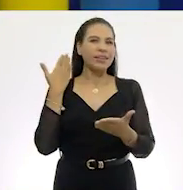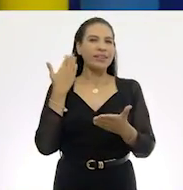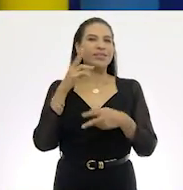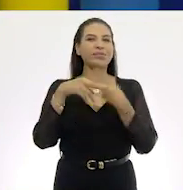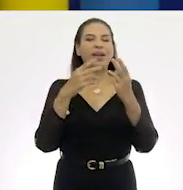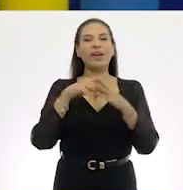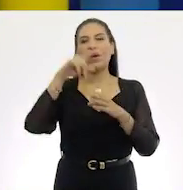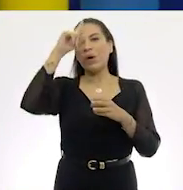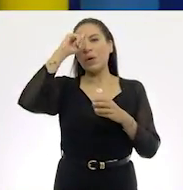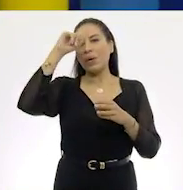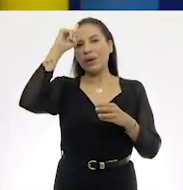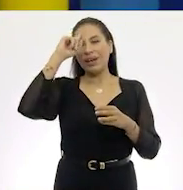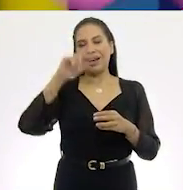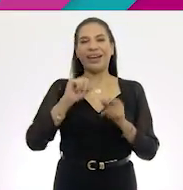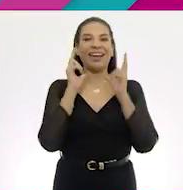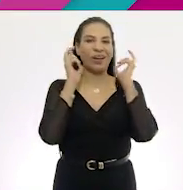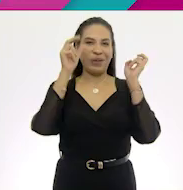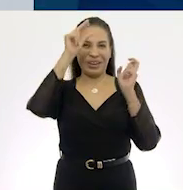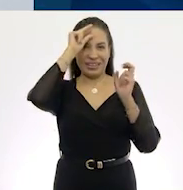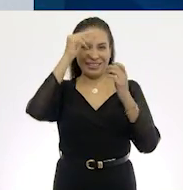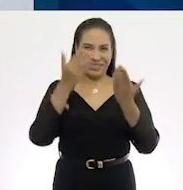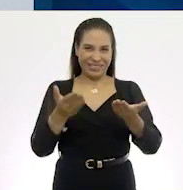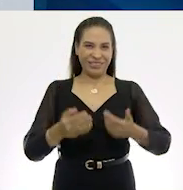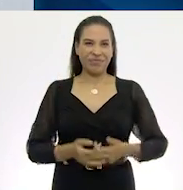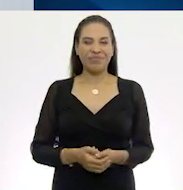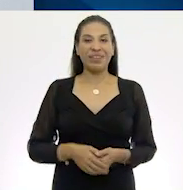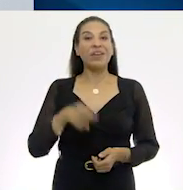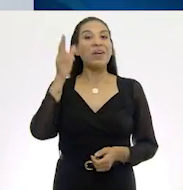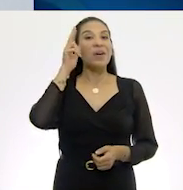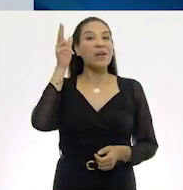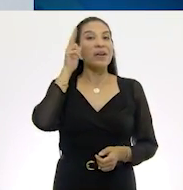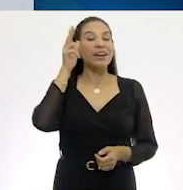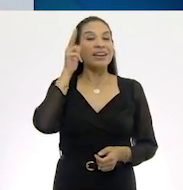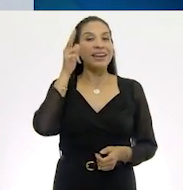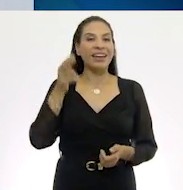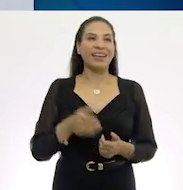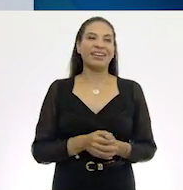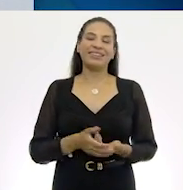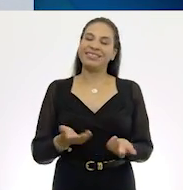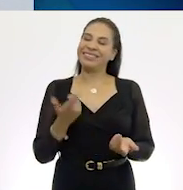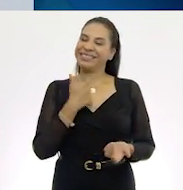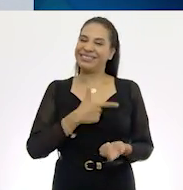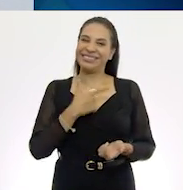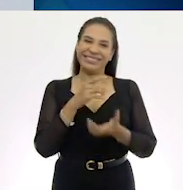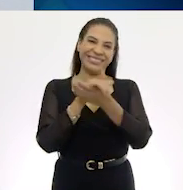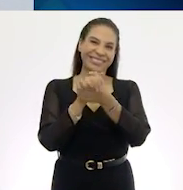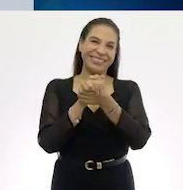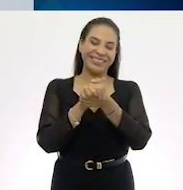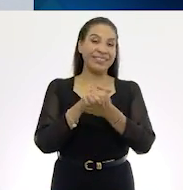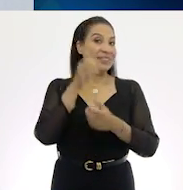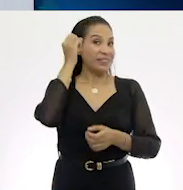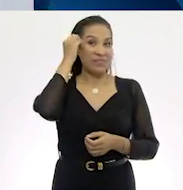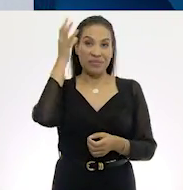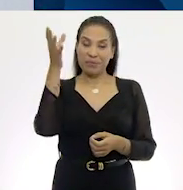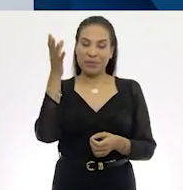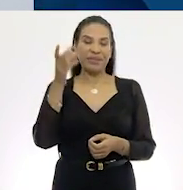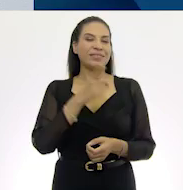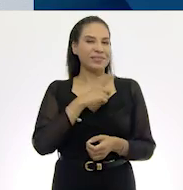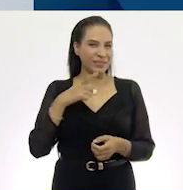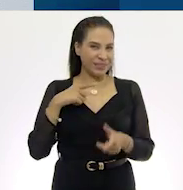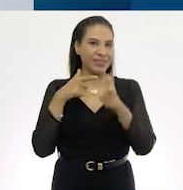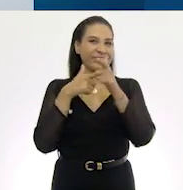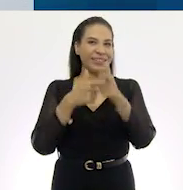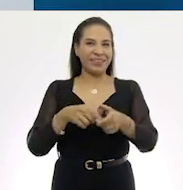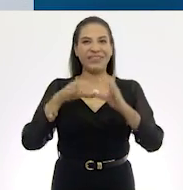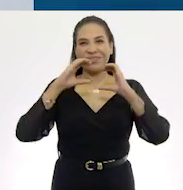con un consejo de Ajo Listo. ¡Hola! ¡Qué gusto saludarlos! No olviden que hay que continuar